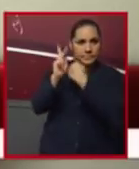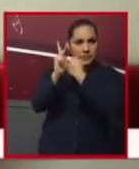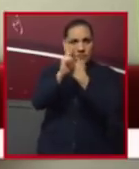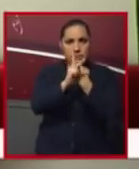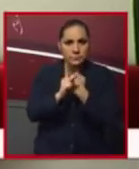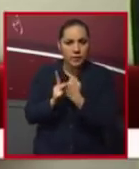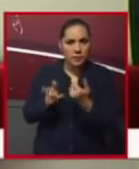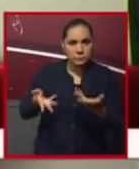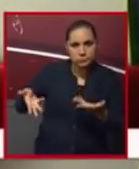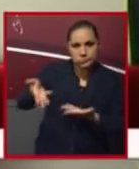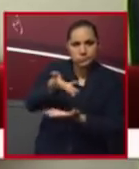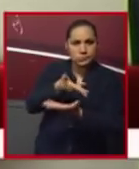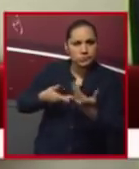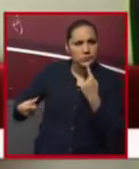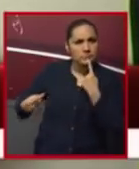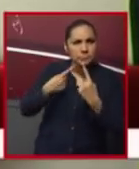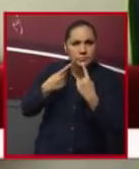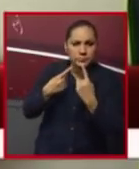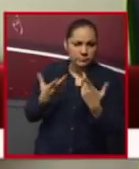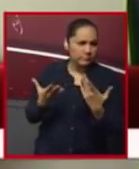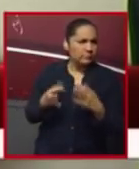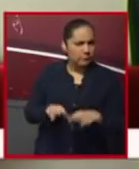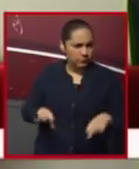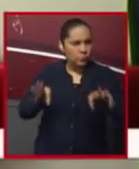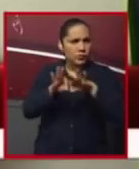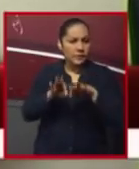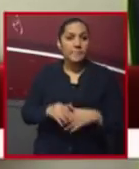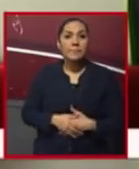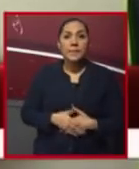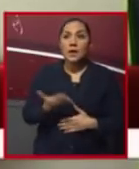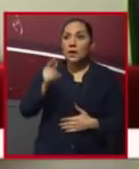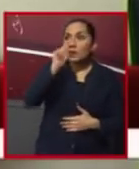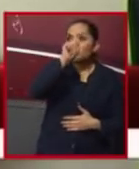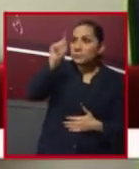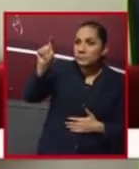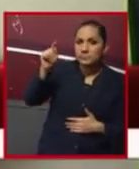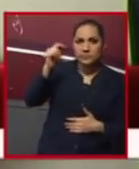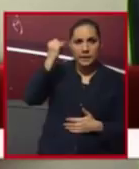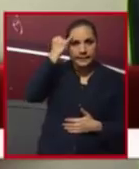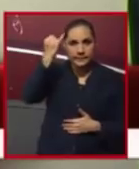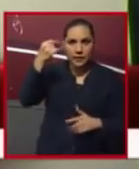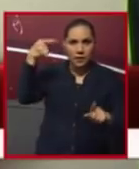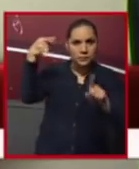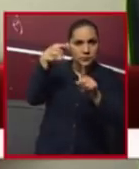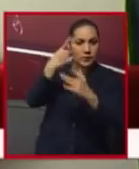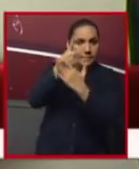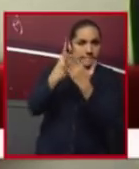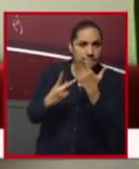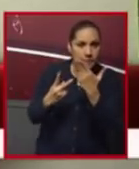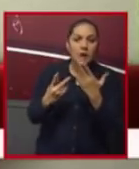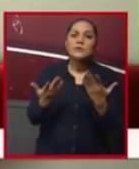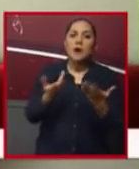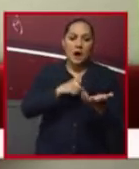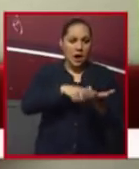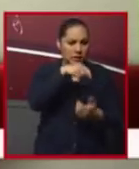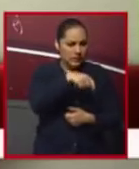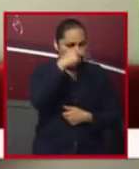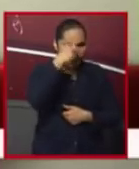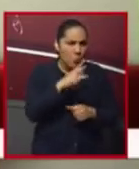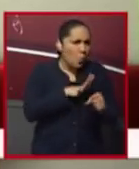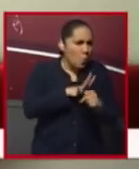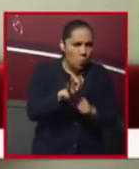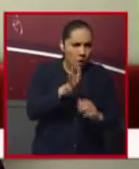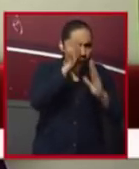las políticas globales afines a las del Gobierno de México y, por otro lado, también necesitamos expresar la